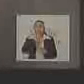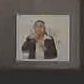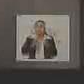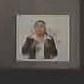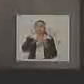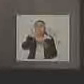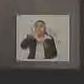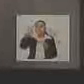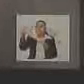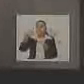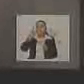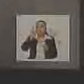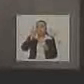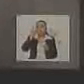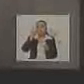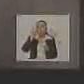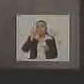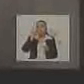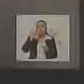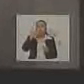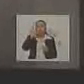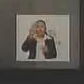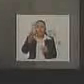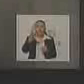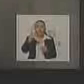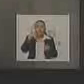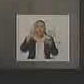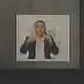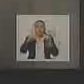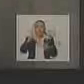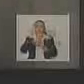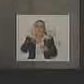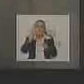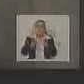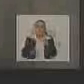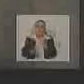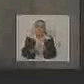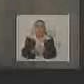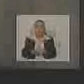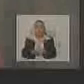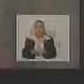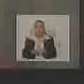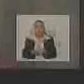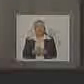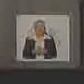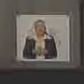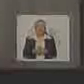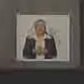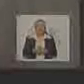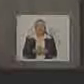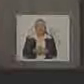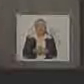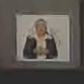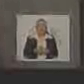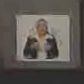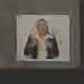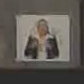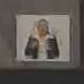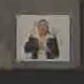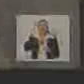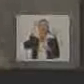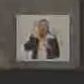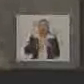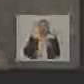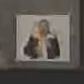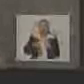pregunto a quienes aún tienen algunos segundos si es que quieren aprovecharlos. No. De tal manera, entramos a la fase de cierre de este tema